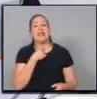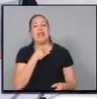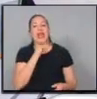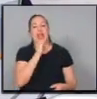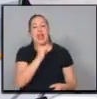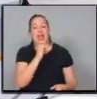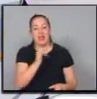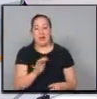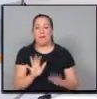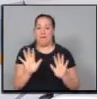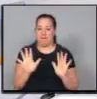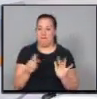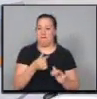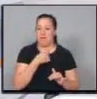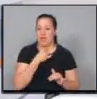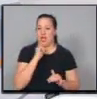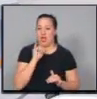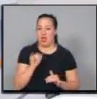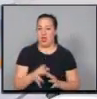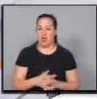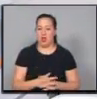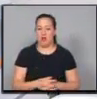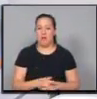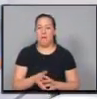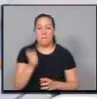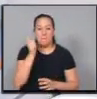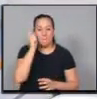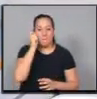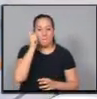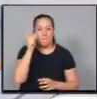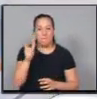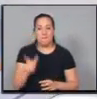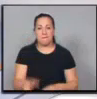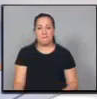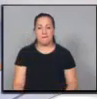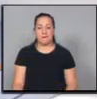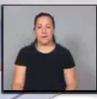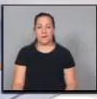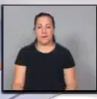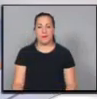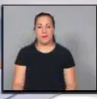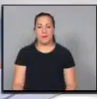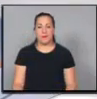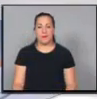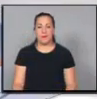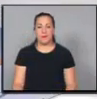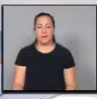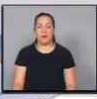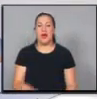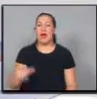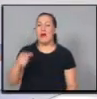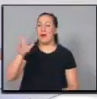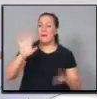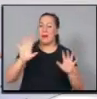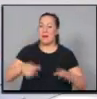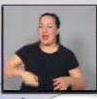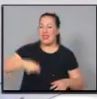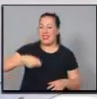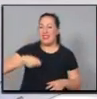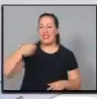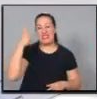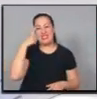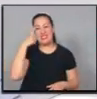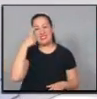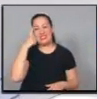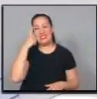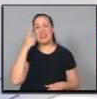Daniel, déjame decirte esto. Noralis, me imagino que cuando armaste la valija... Con respecto a lo que decían... Cuando armaste la valija, previendo lo que estaba pasando en